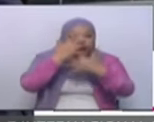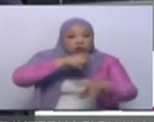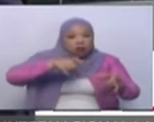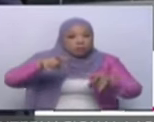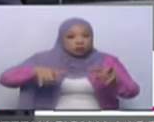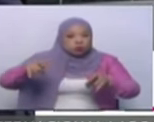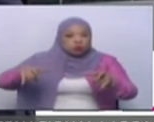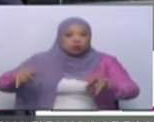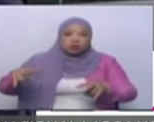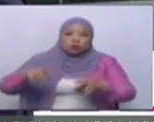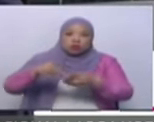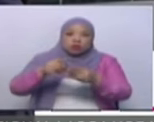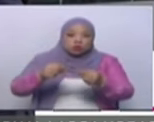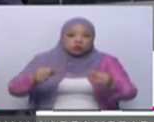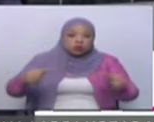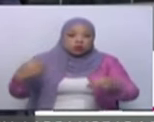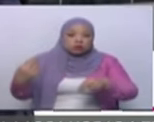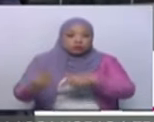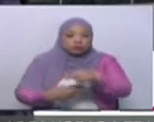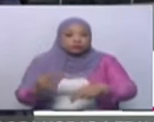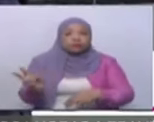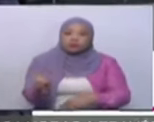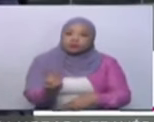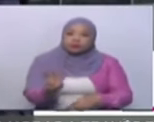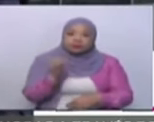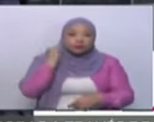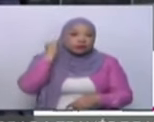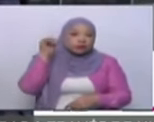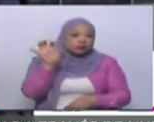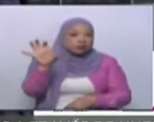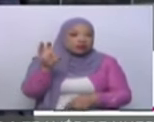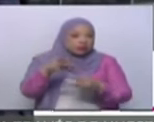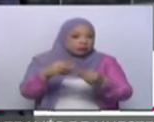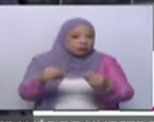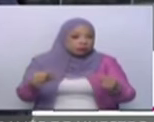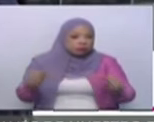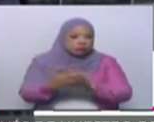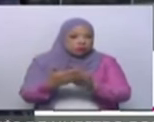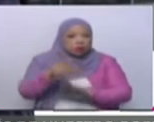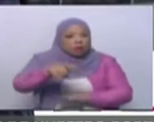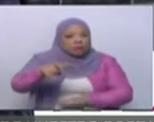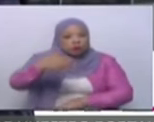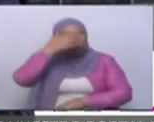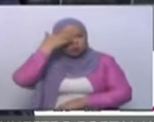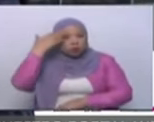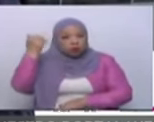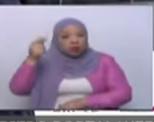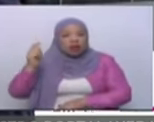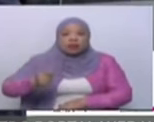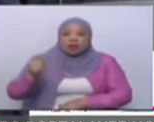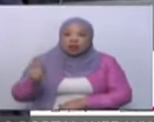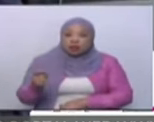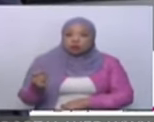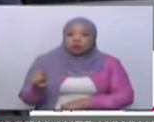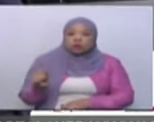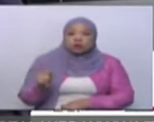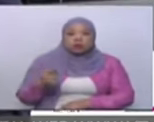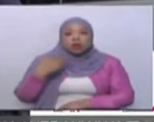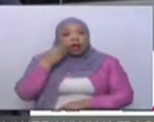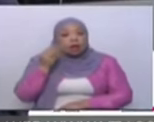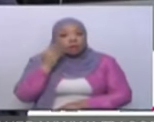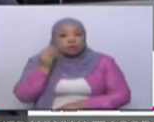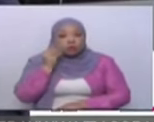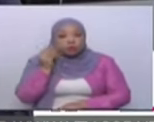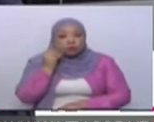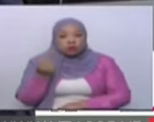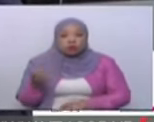para disolver la República, para disolver la idea de patria. Y en esa tarea estamos. Tenemos gran experiencia y también